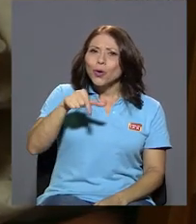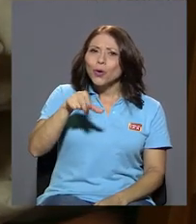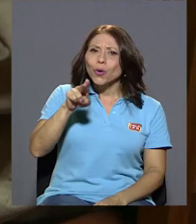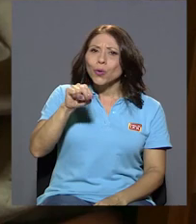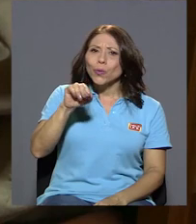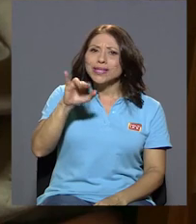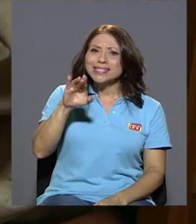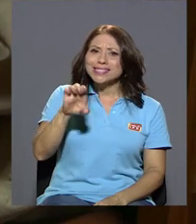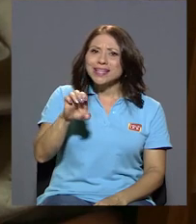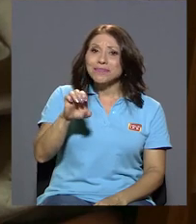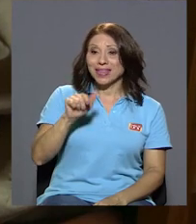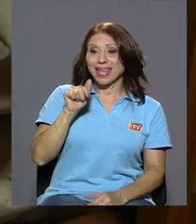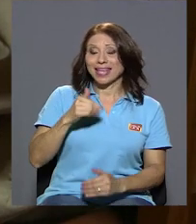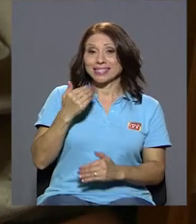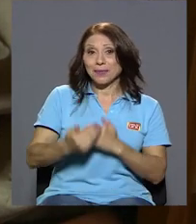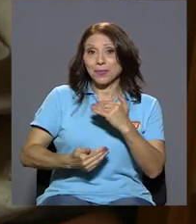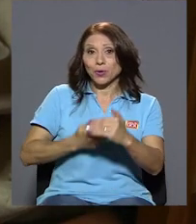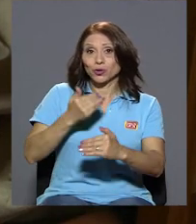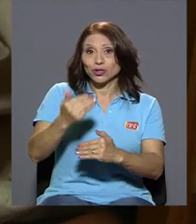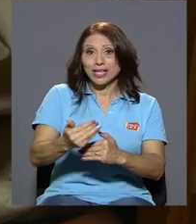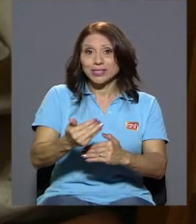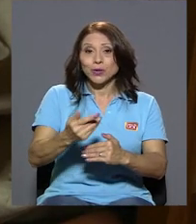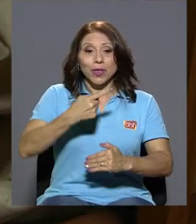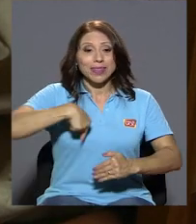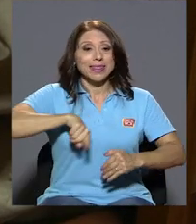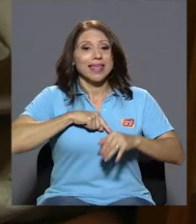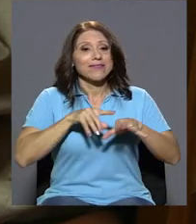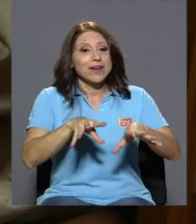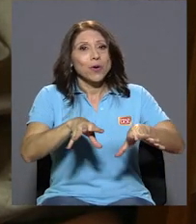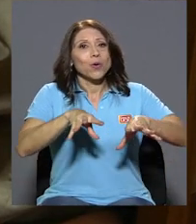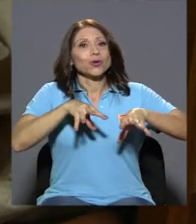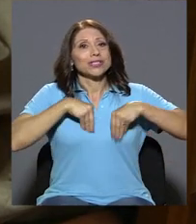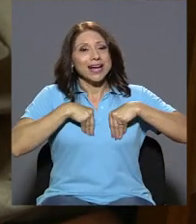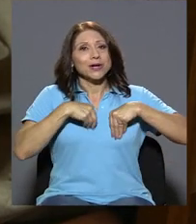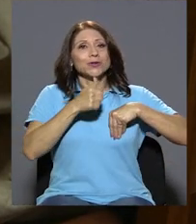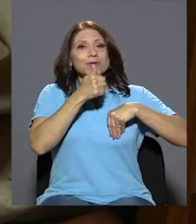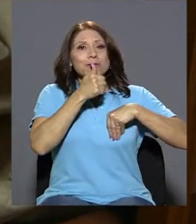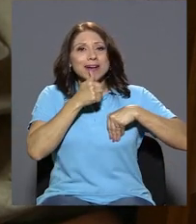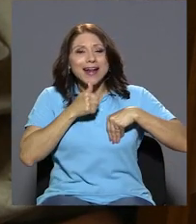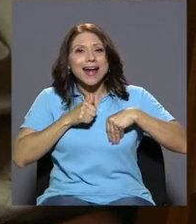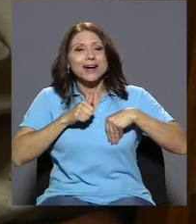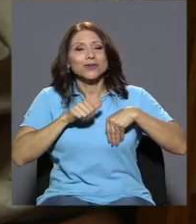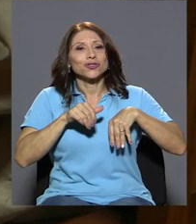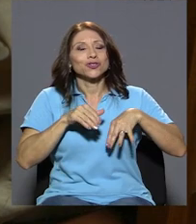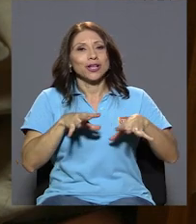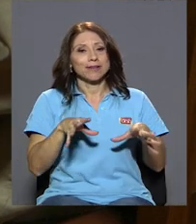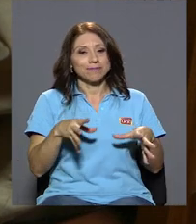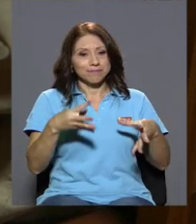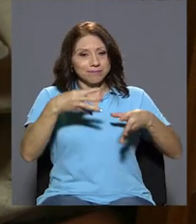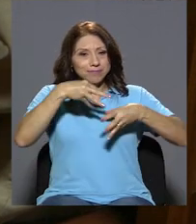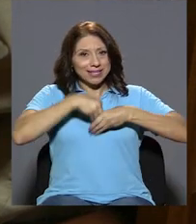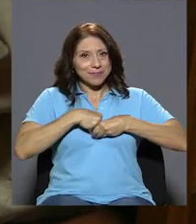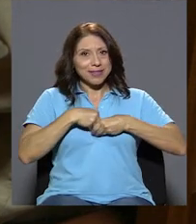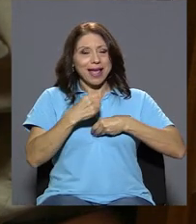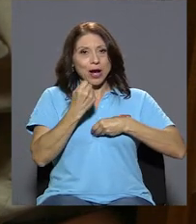en este proceso de reconocernos de tolerar no de aceptarnos y de comprendernos